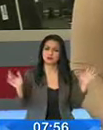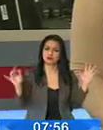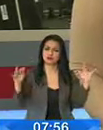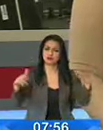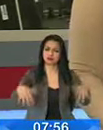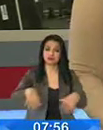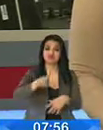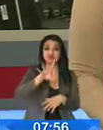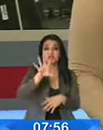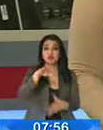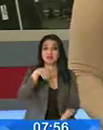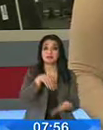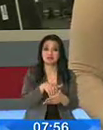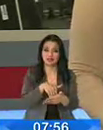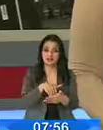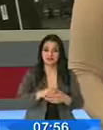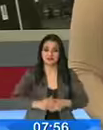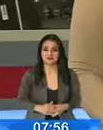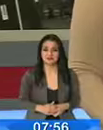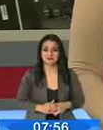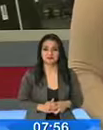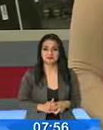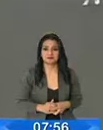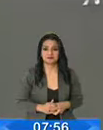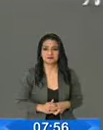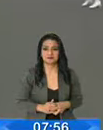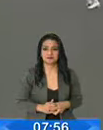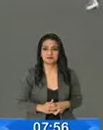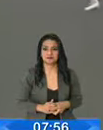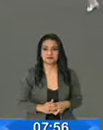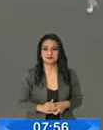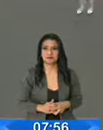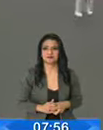150.000 personas al puerto Manabita.